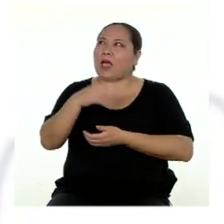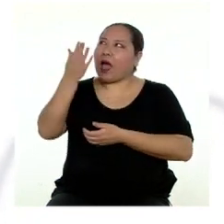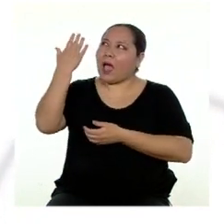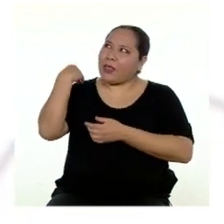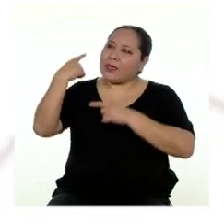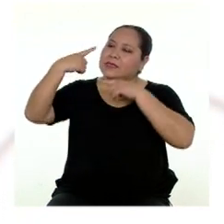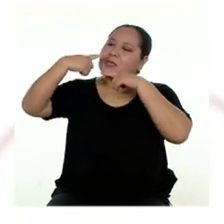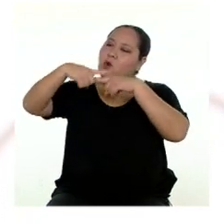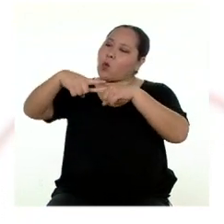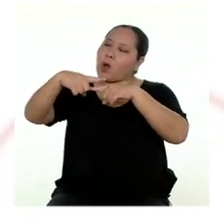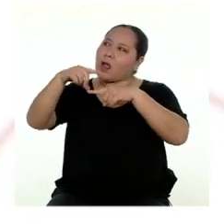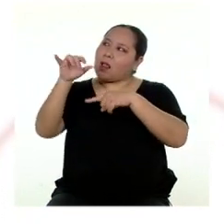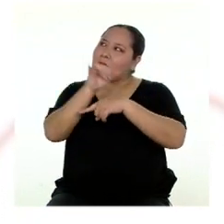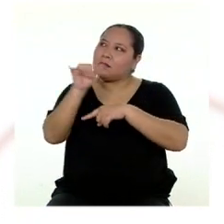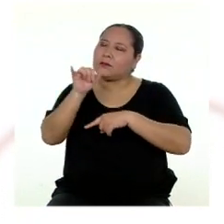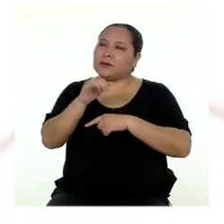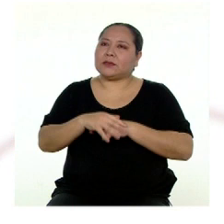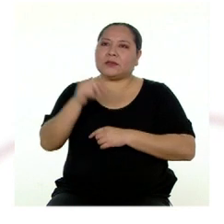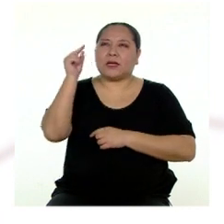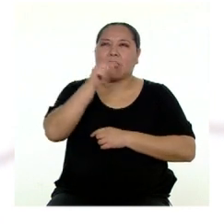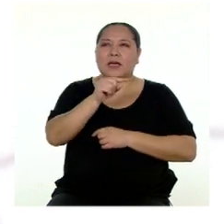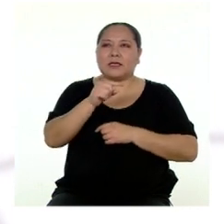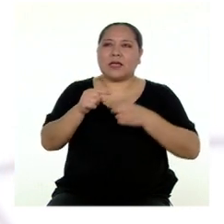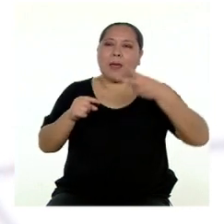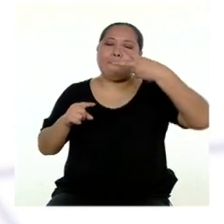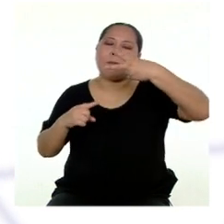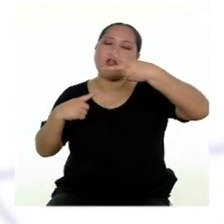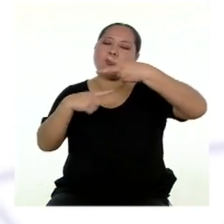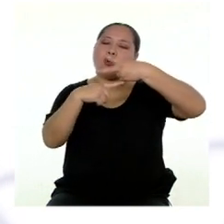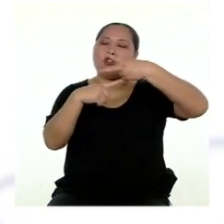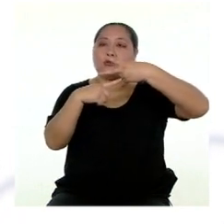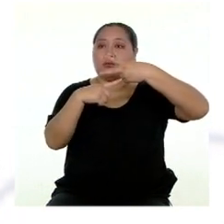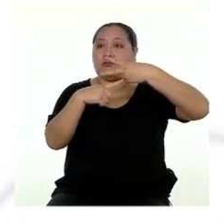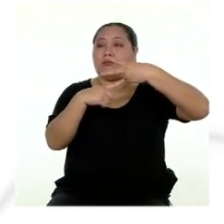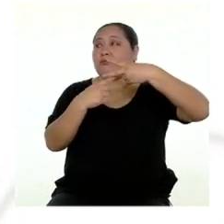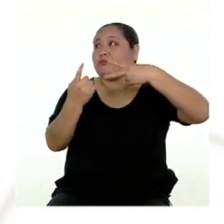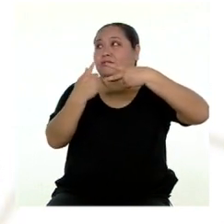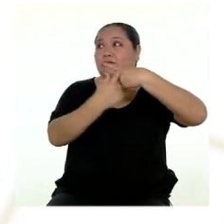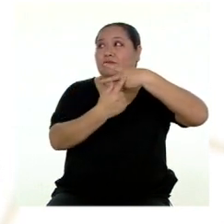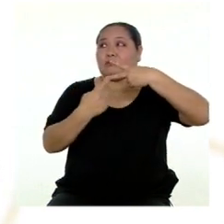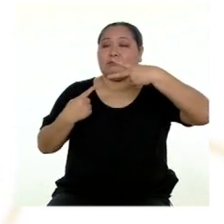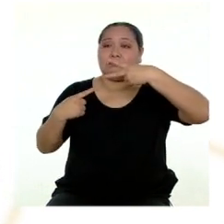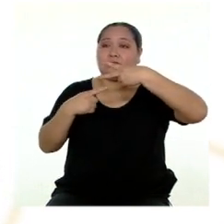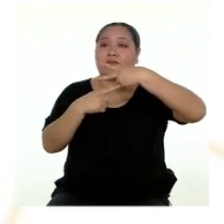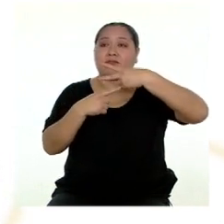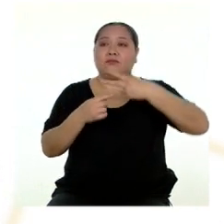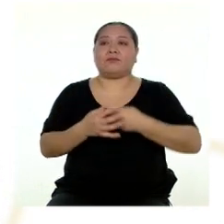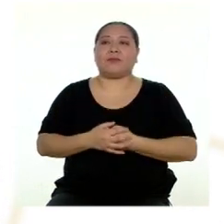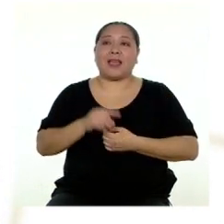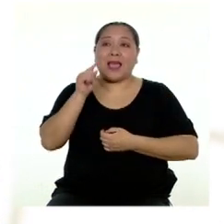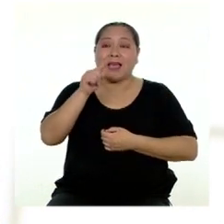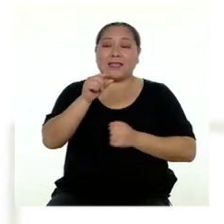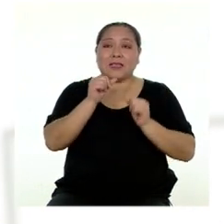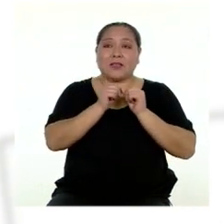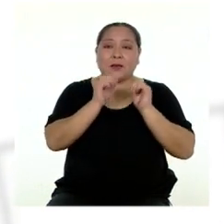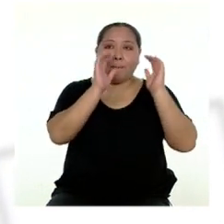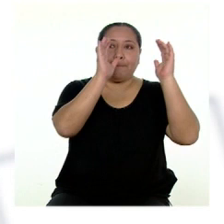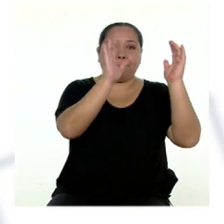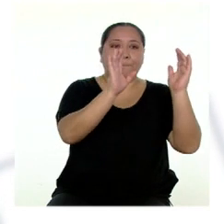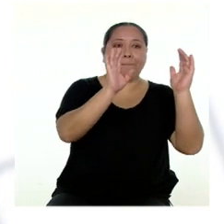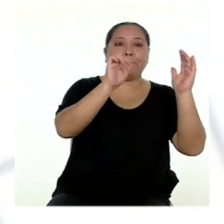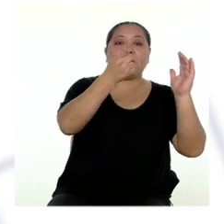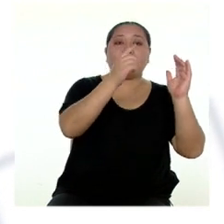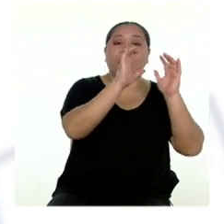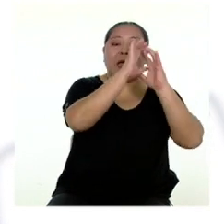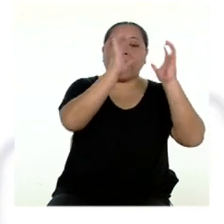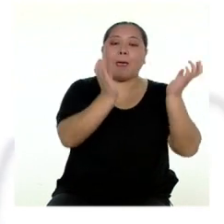a, con esta inecuación debería ser menor o igual que, profesora. En efecto, nuestro primer miembro tiene